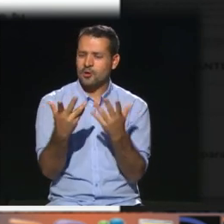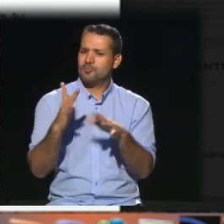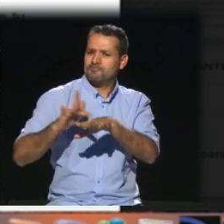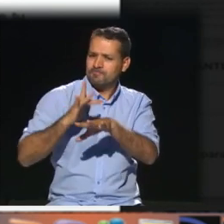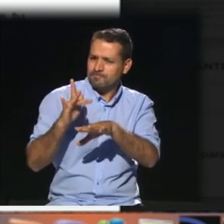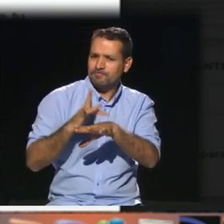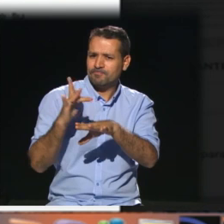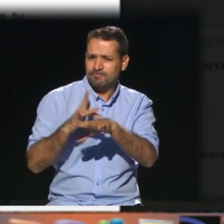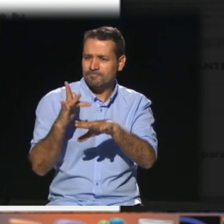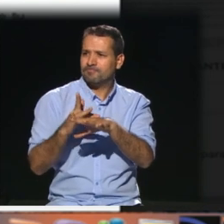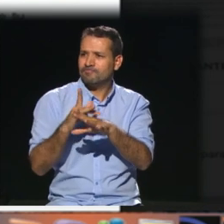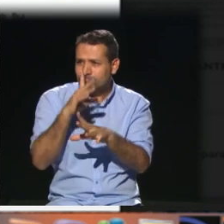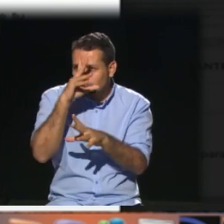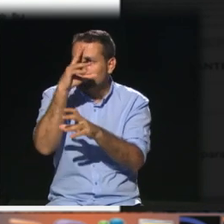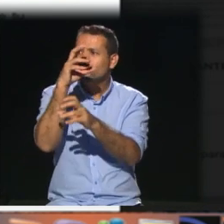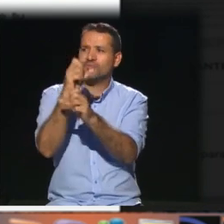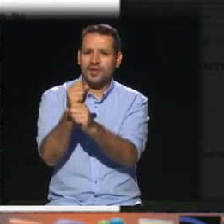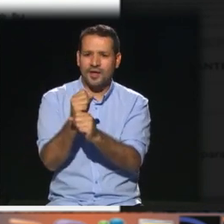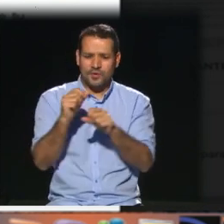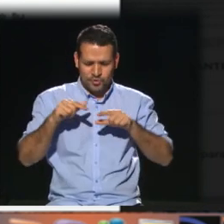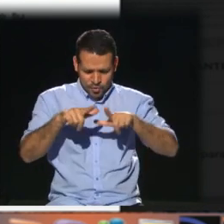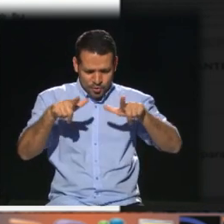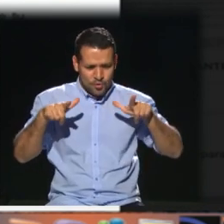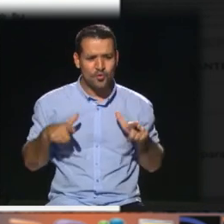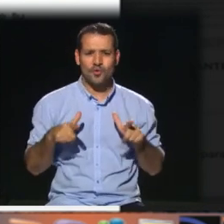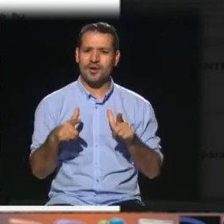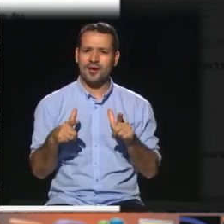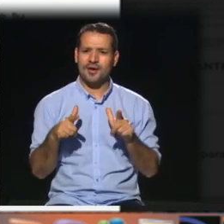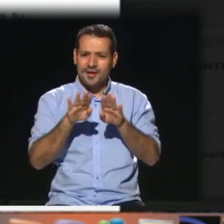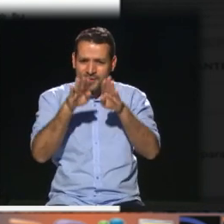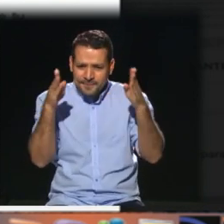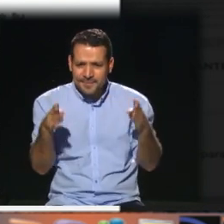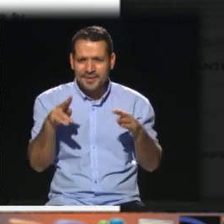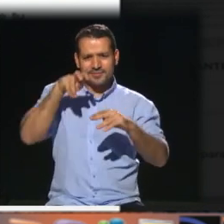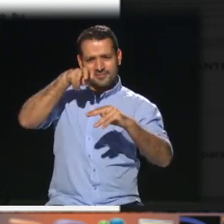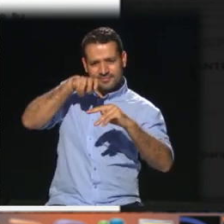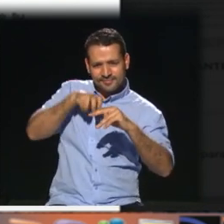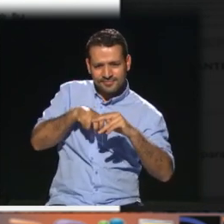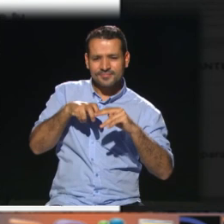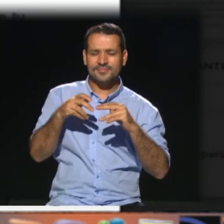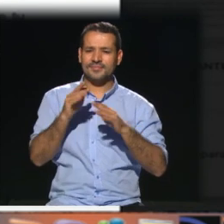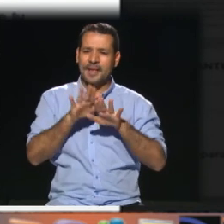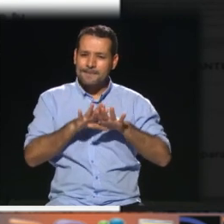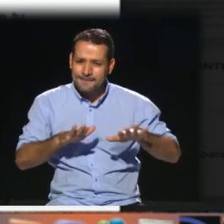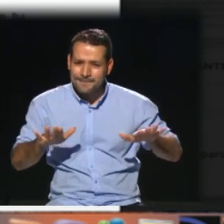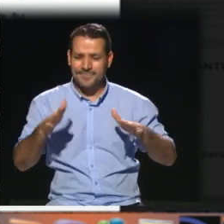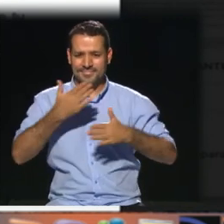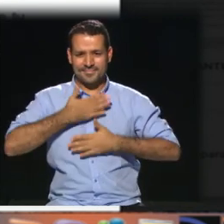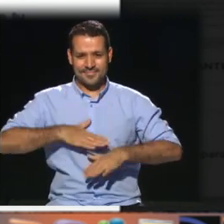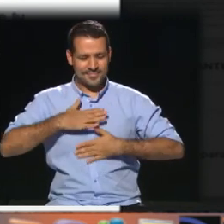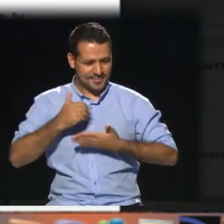hábito, buscar un lugar específico siempre para trabajar, ayudar ayudar a